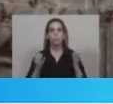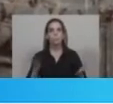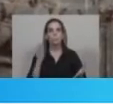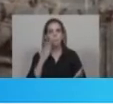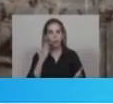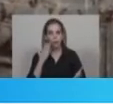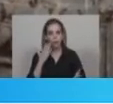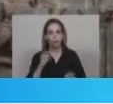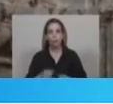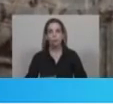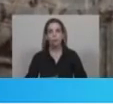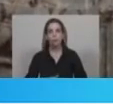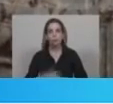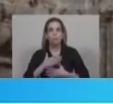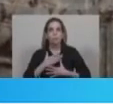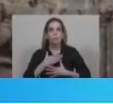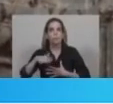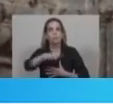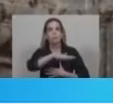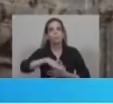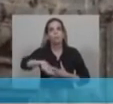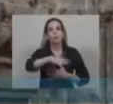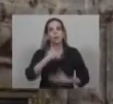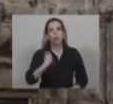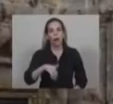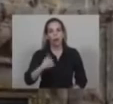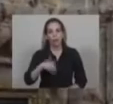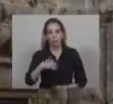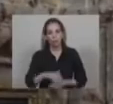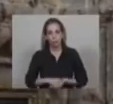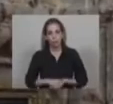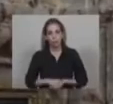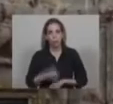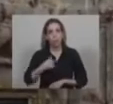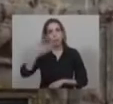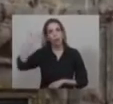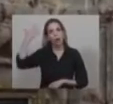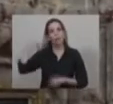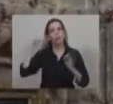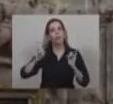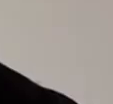especial. Los medios más tradicionales, comerciales, dieron a entender